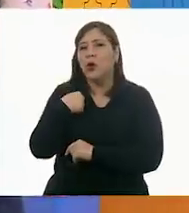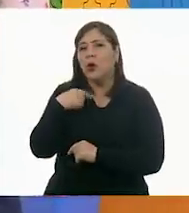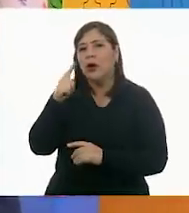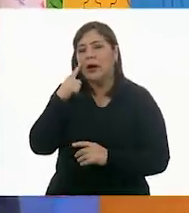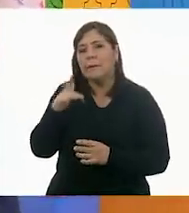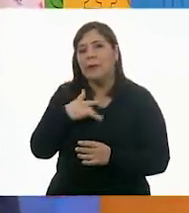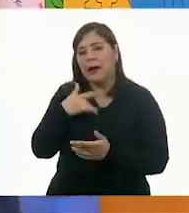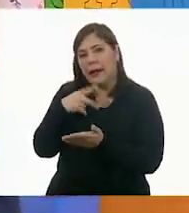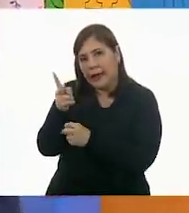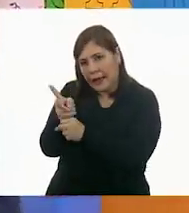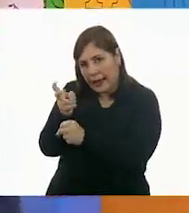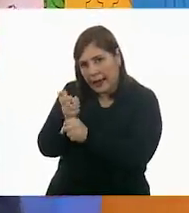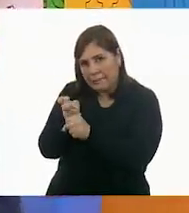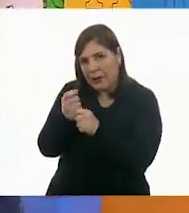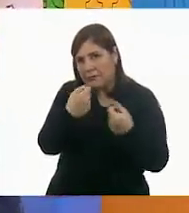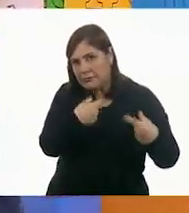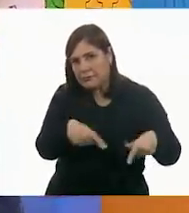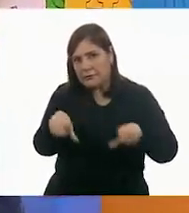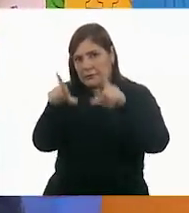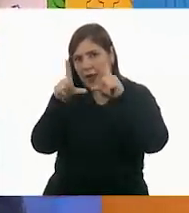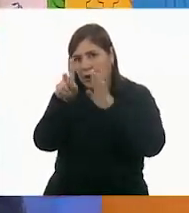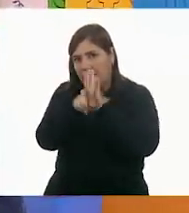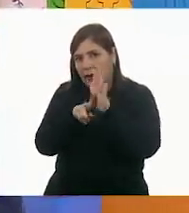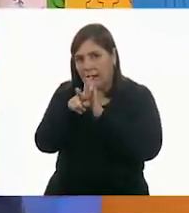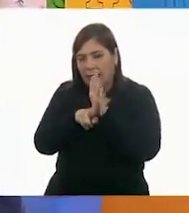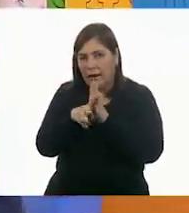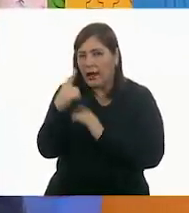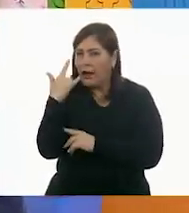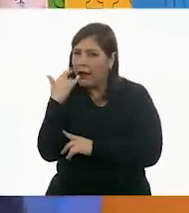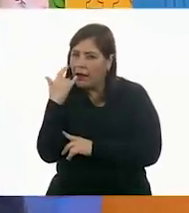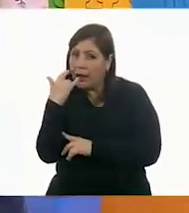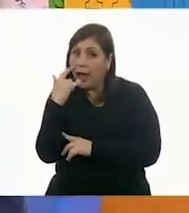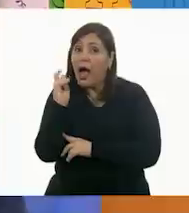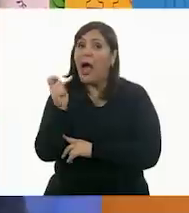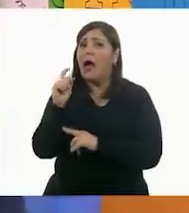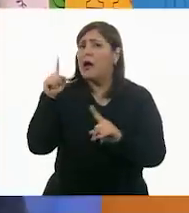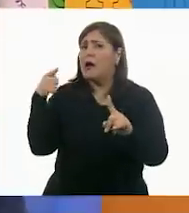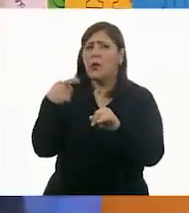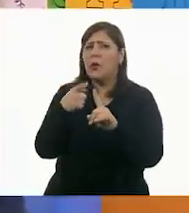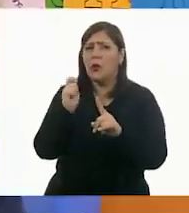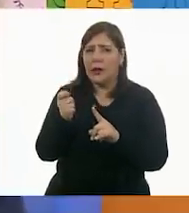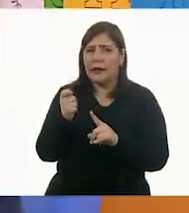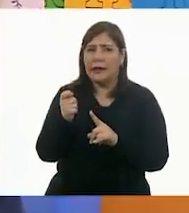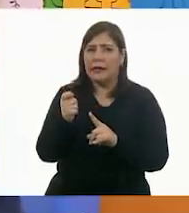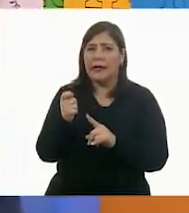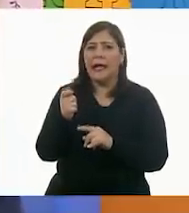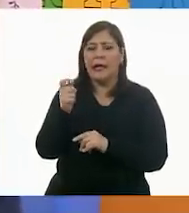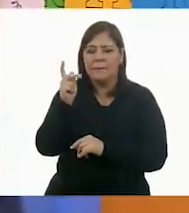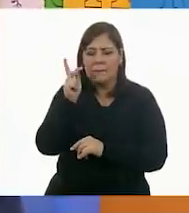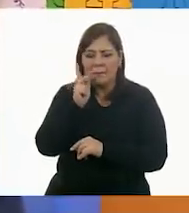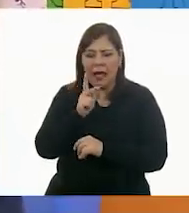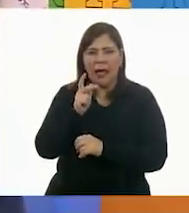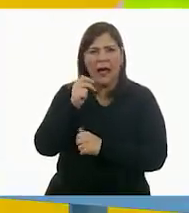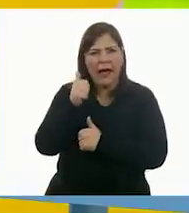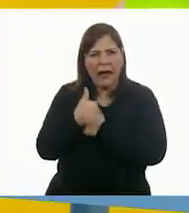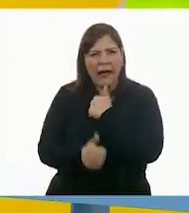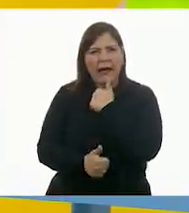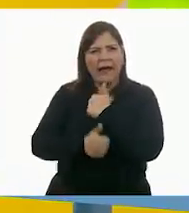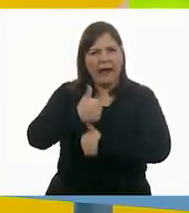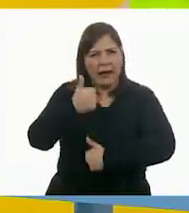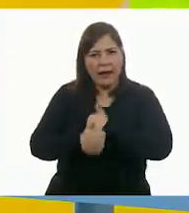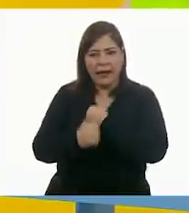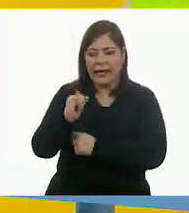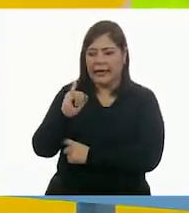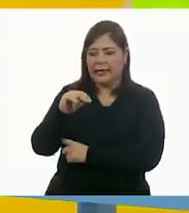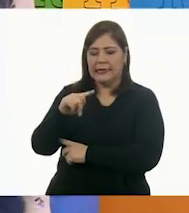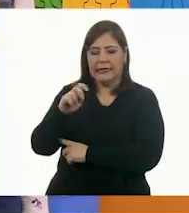ver el siguiente video? Porque habla de algo que se llama intentar. Sí, vamos.